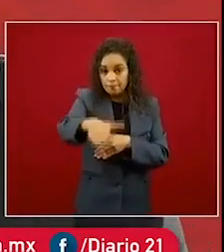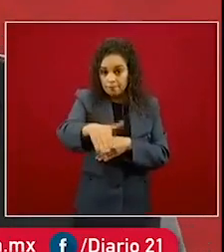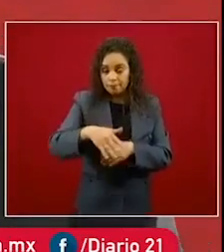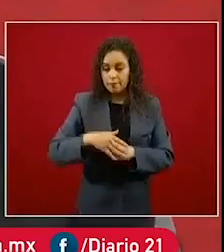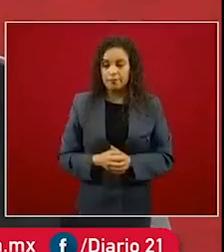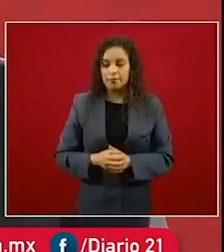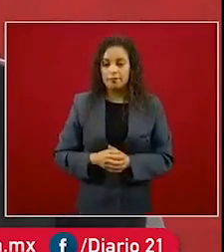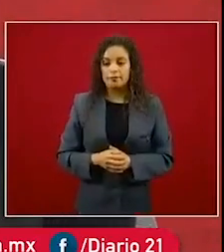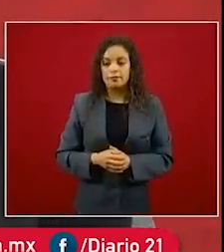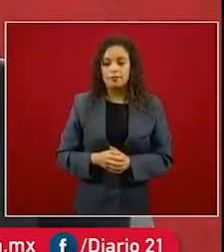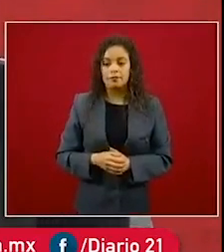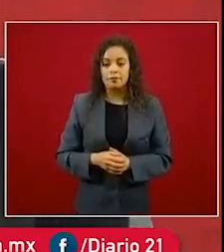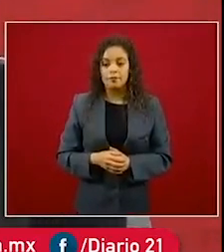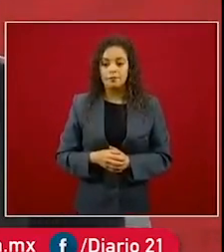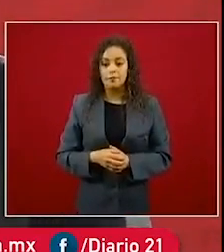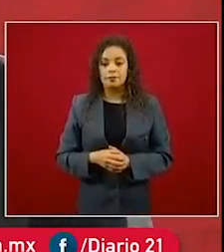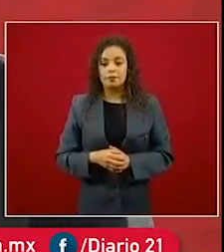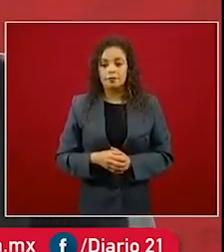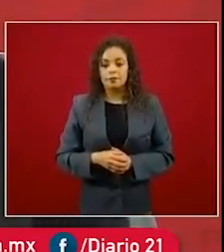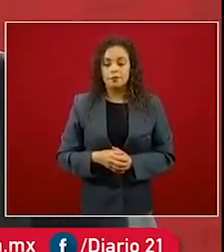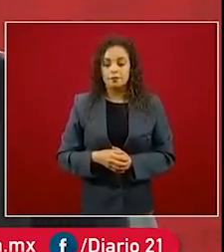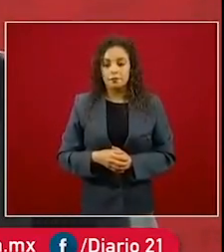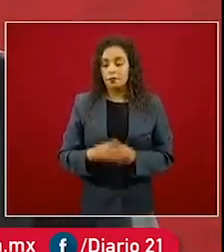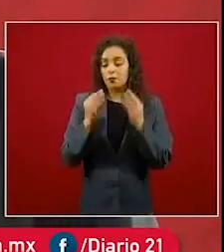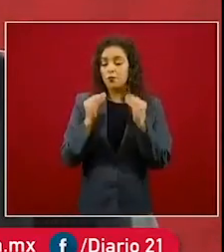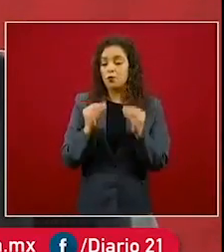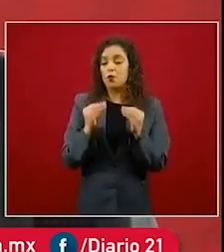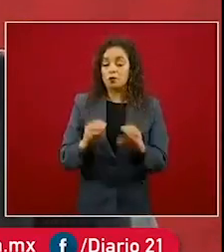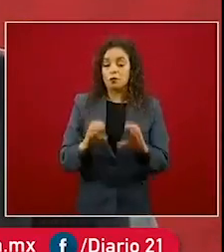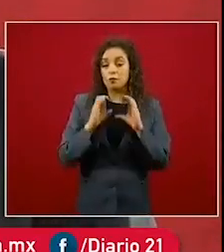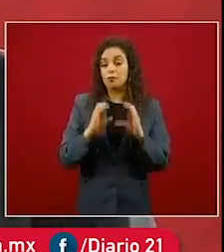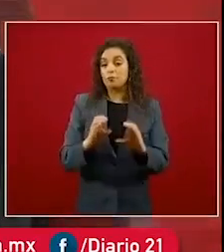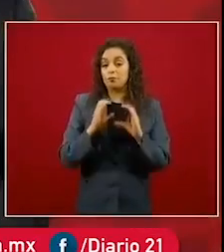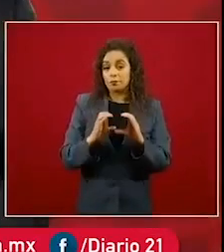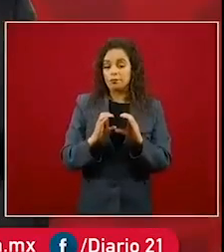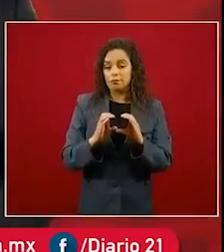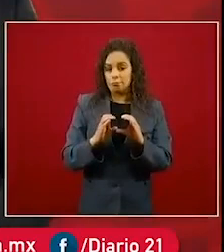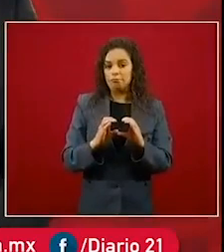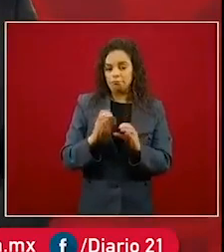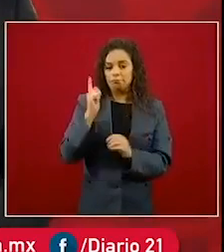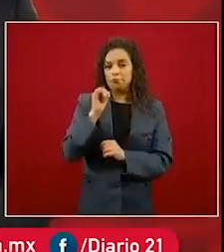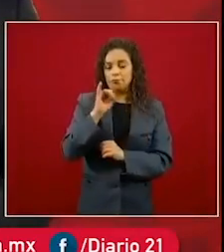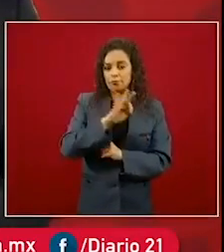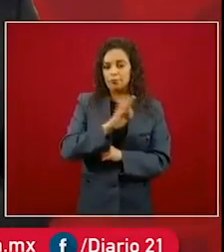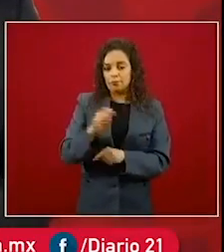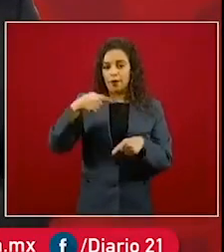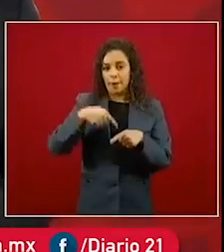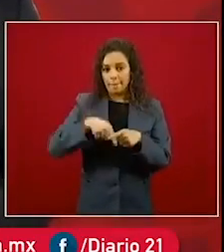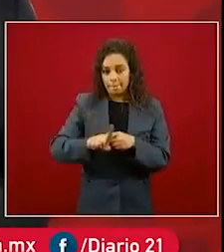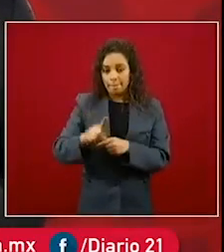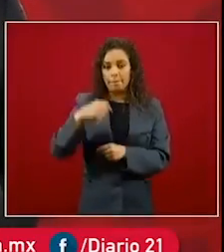coronavirus y los constantes llamados de las autoridades a quedarse en casa el presidente de la república anunció esta mañana